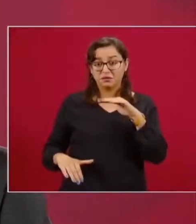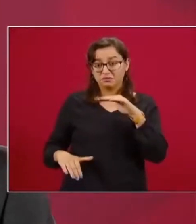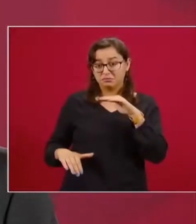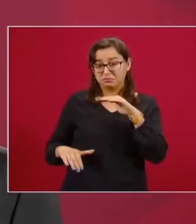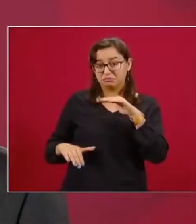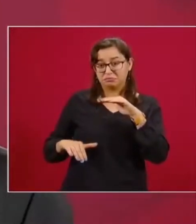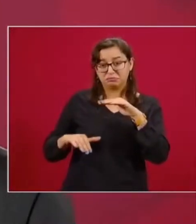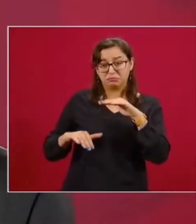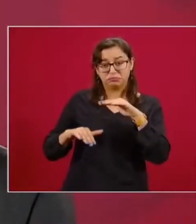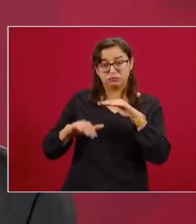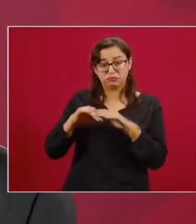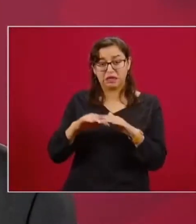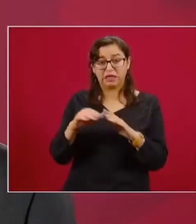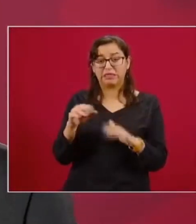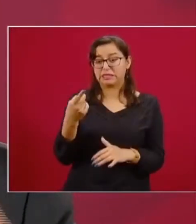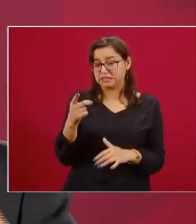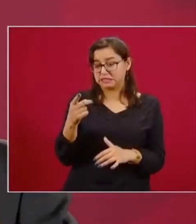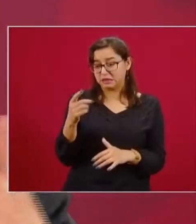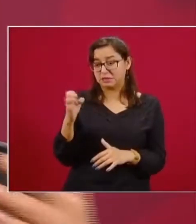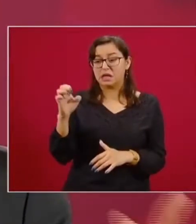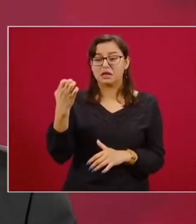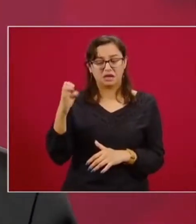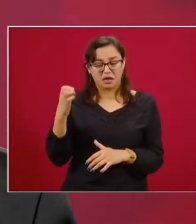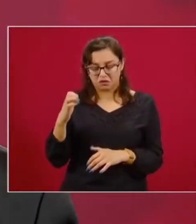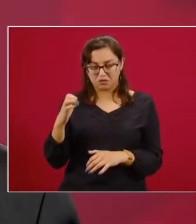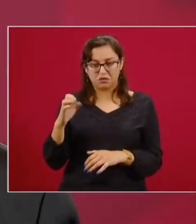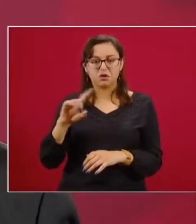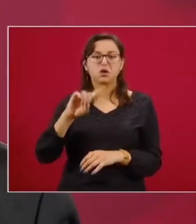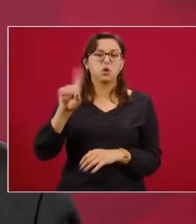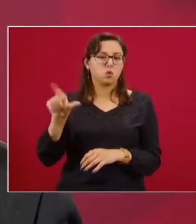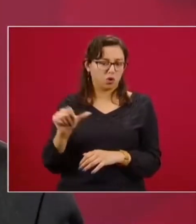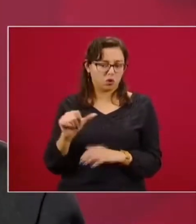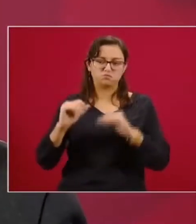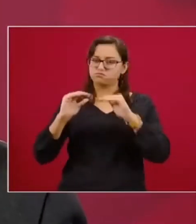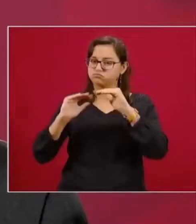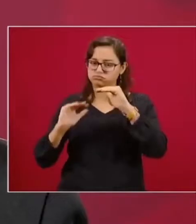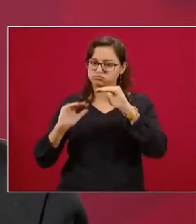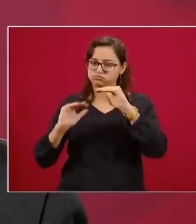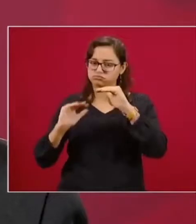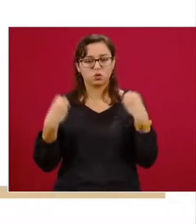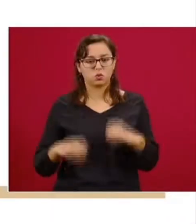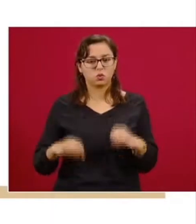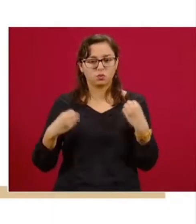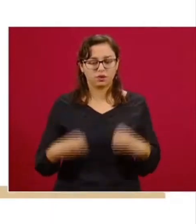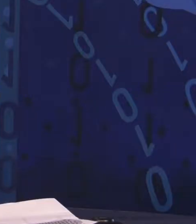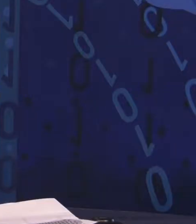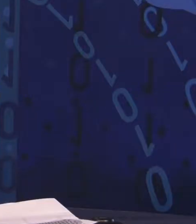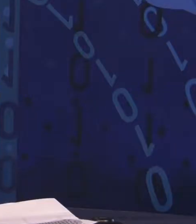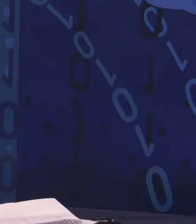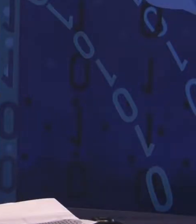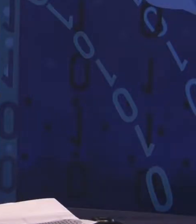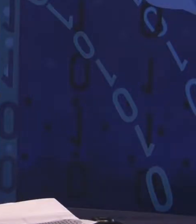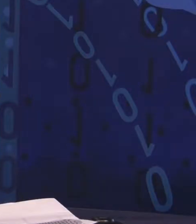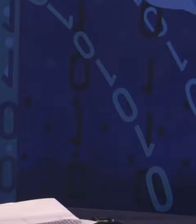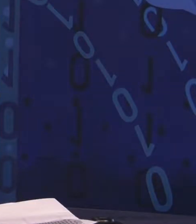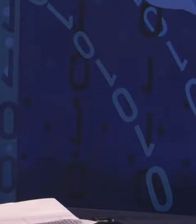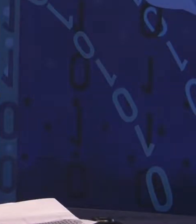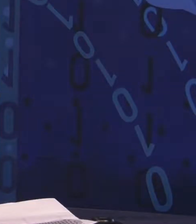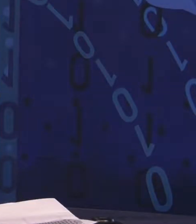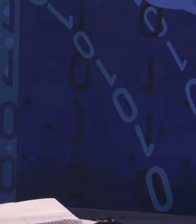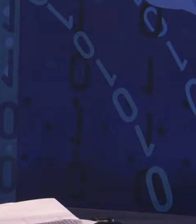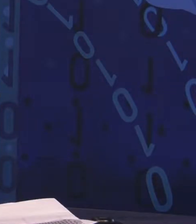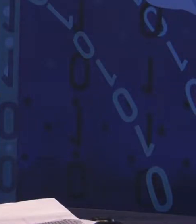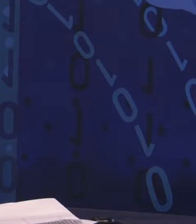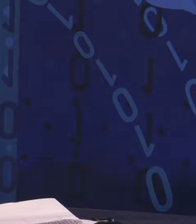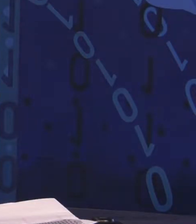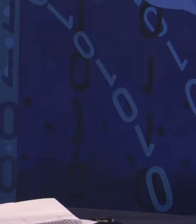en diciembre o enero y después empezarán a disminuir los casos de influenza. Eso fue lo que dijo. ¿Qué significa